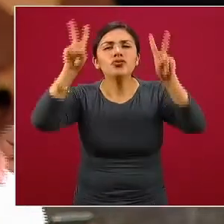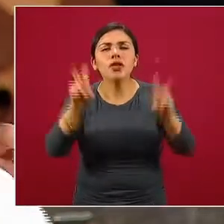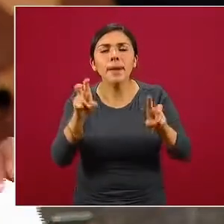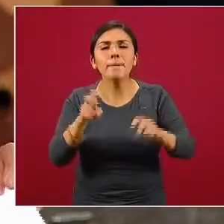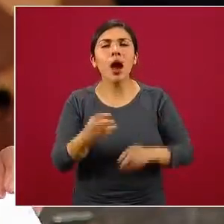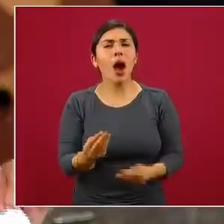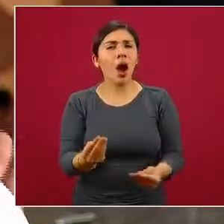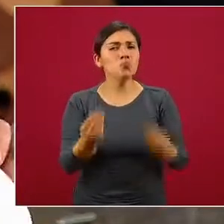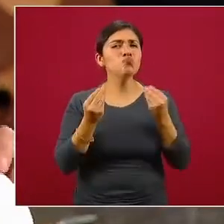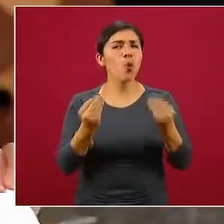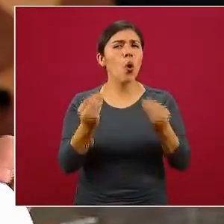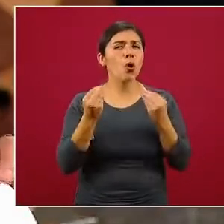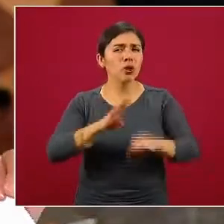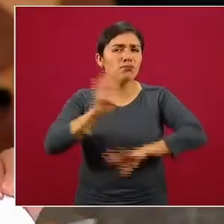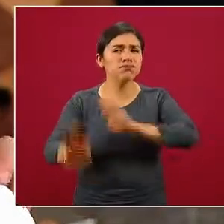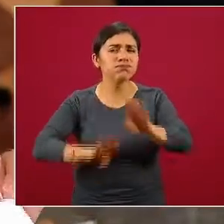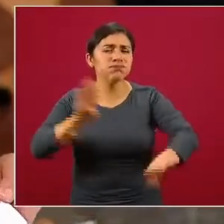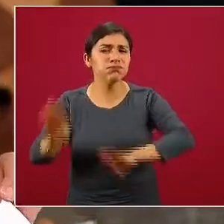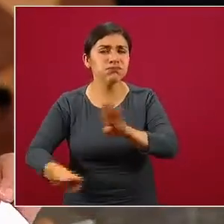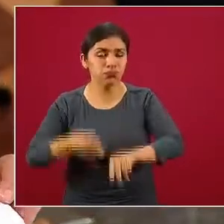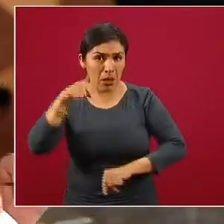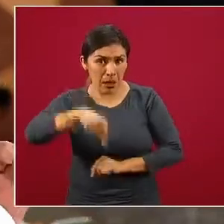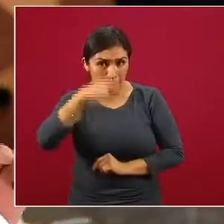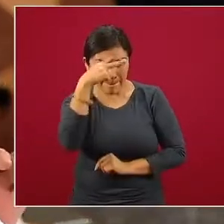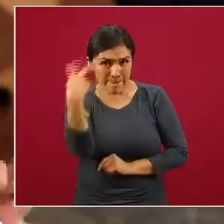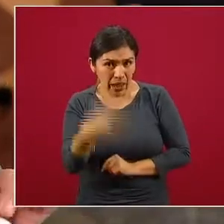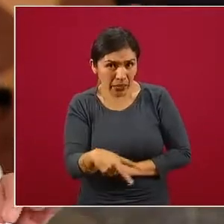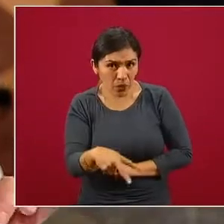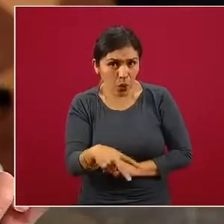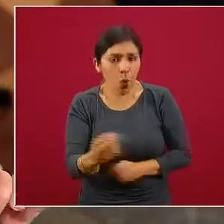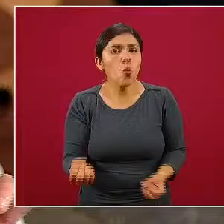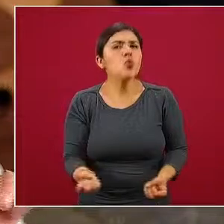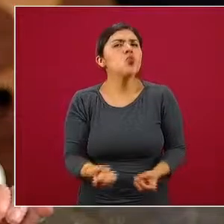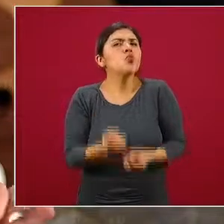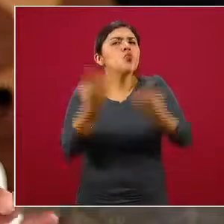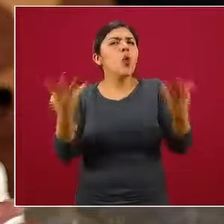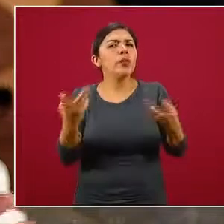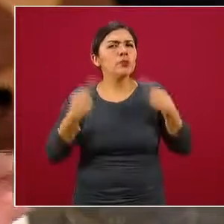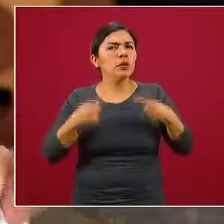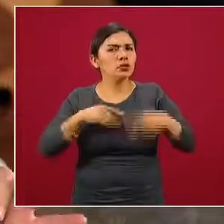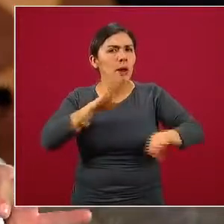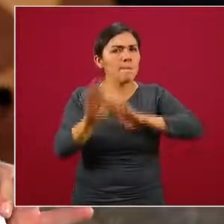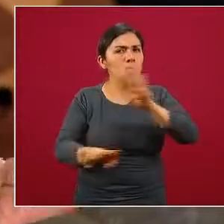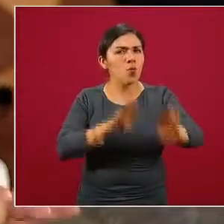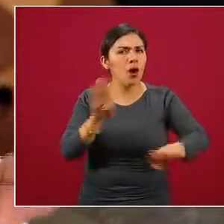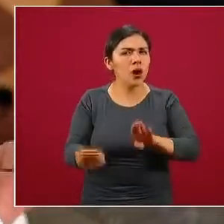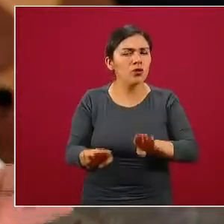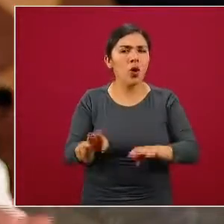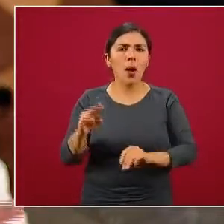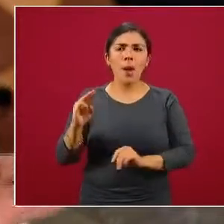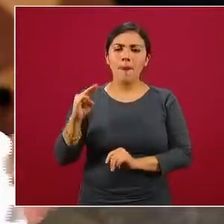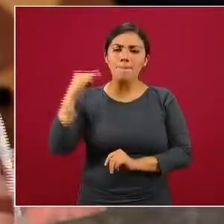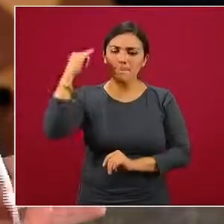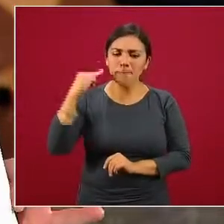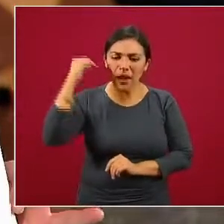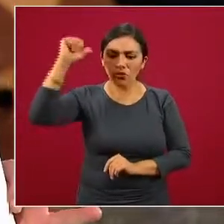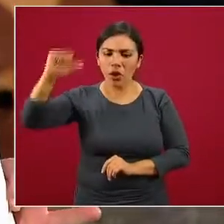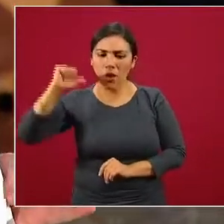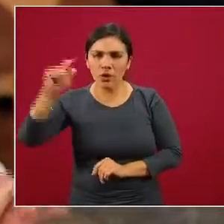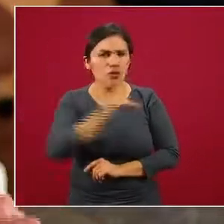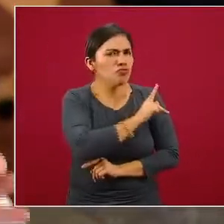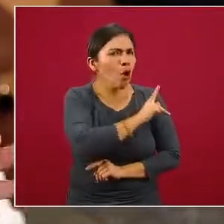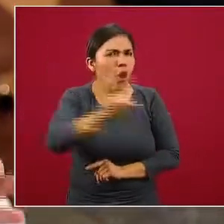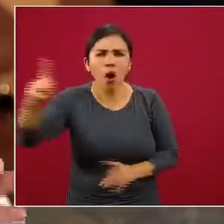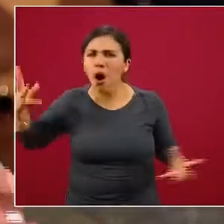de mortalidad, ¿se puede decir en México cuántos muertos hubo en todo marzo y abril de todas